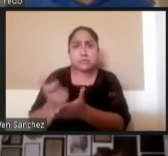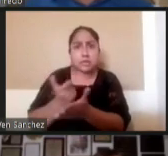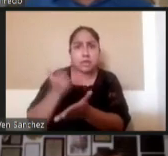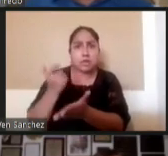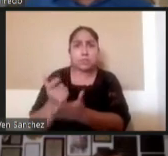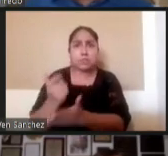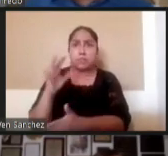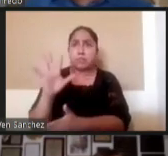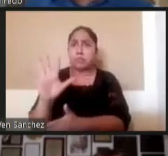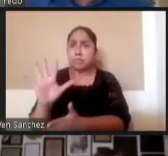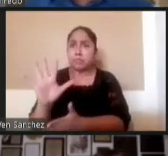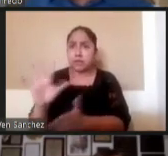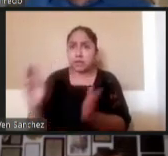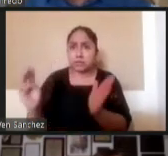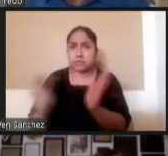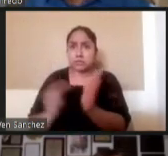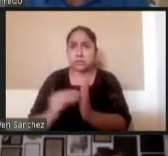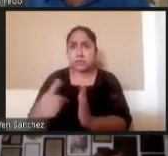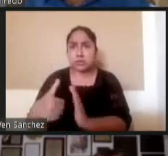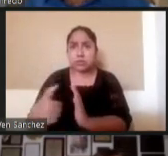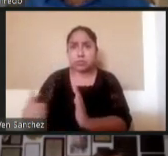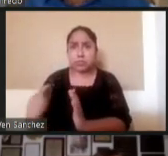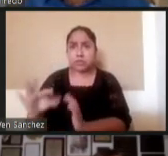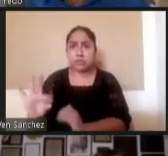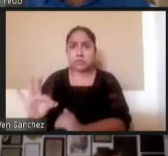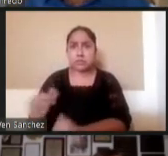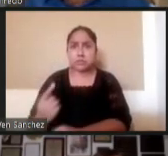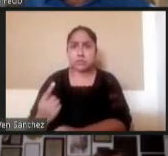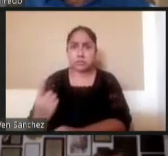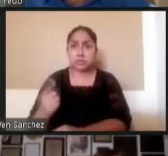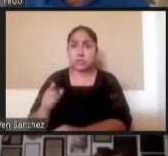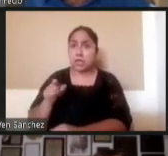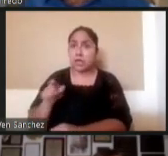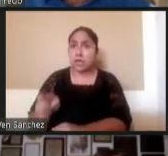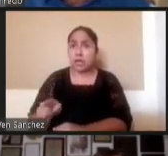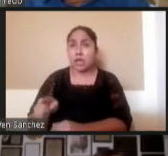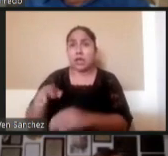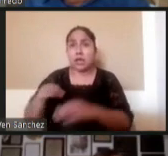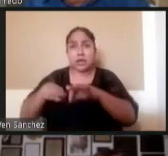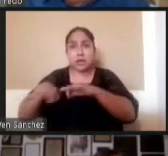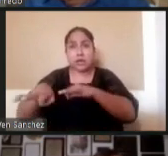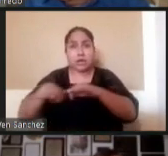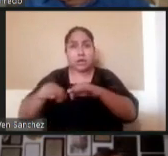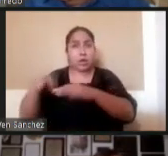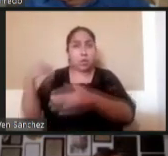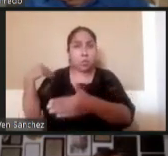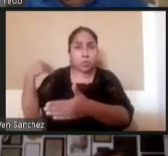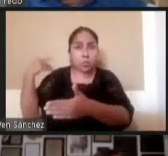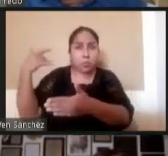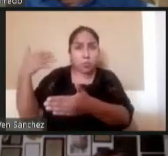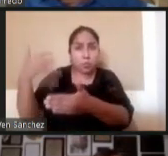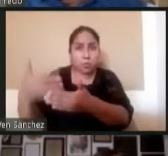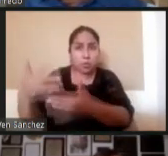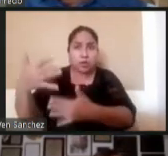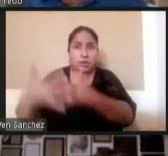5,641 y tiene 15 años de antigüedad, y su adeudo, como bien lo menciona el secretario, es de